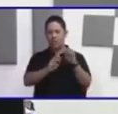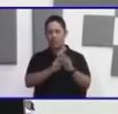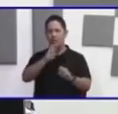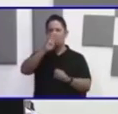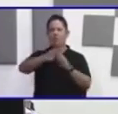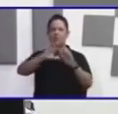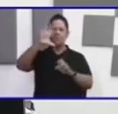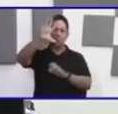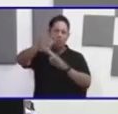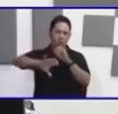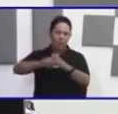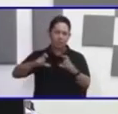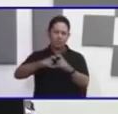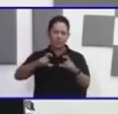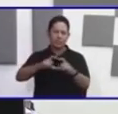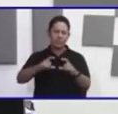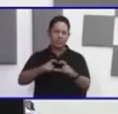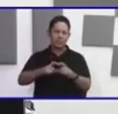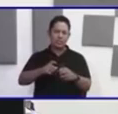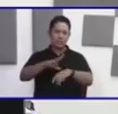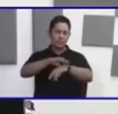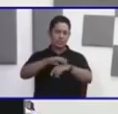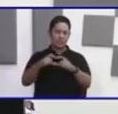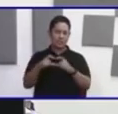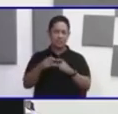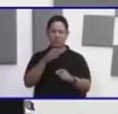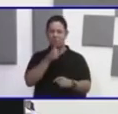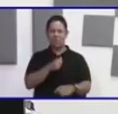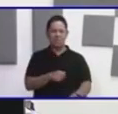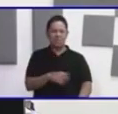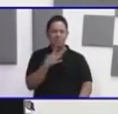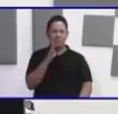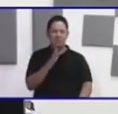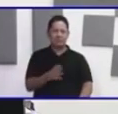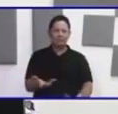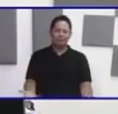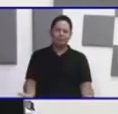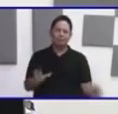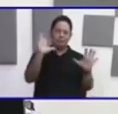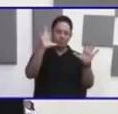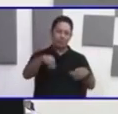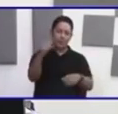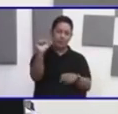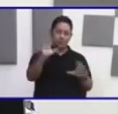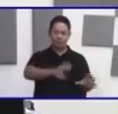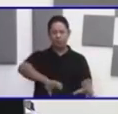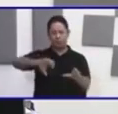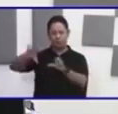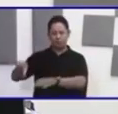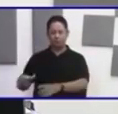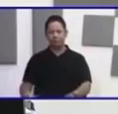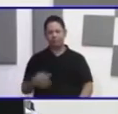2, 3, 4 y hasta 5 años que desafortunadamente no corresponde a la situación real y actual. Y en eso es importante mencionar que nuestro